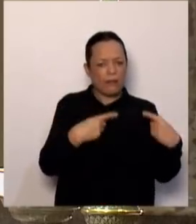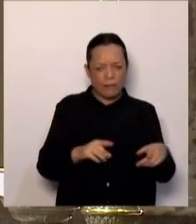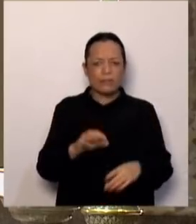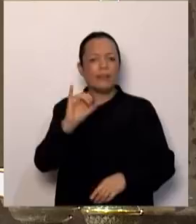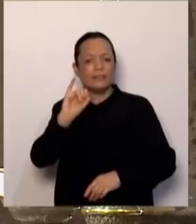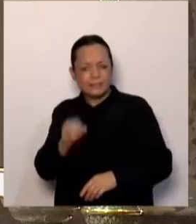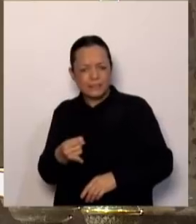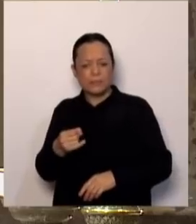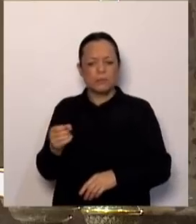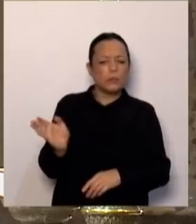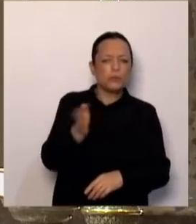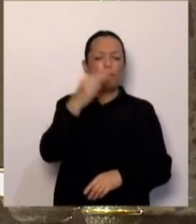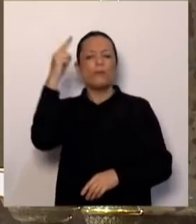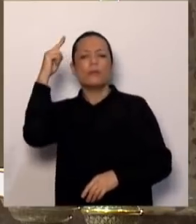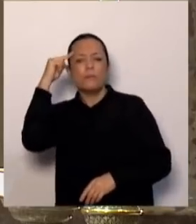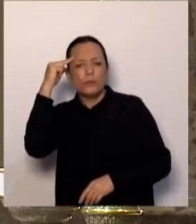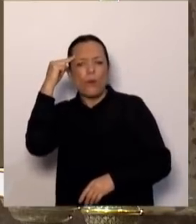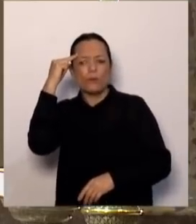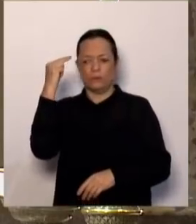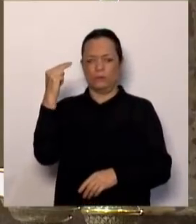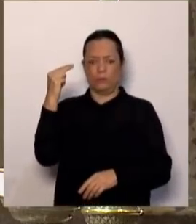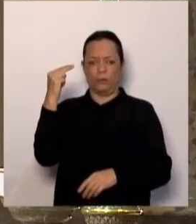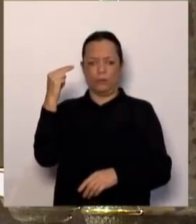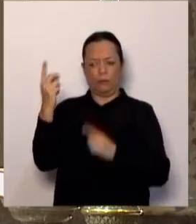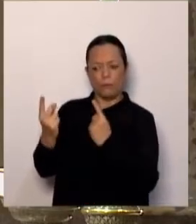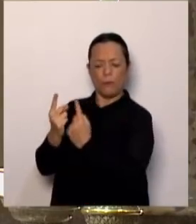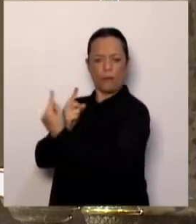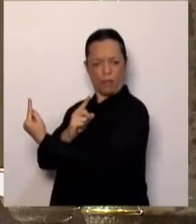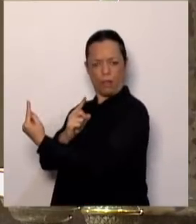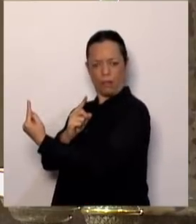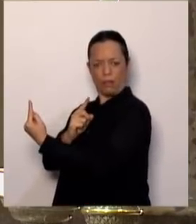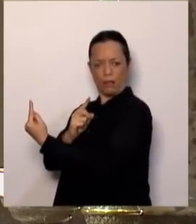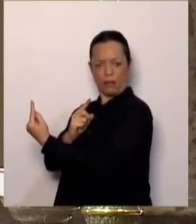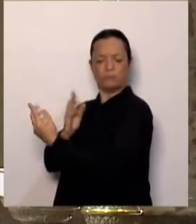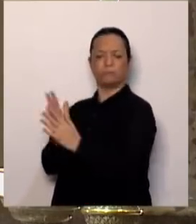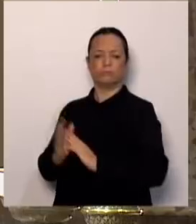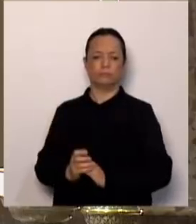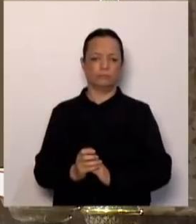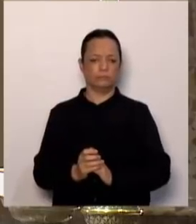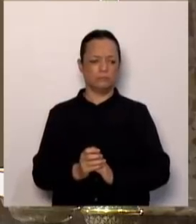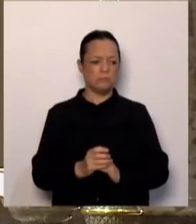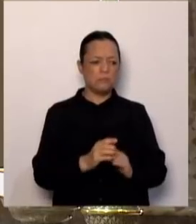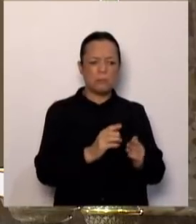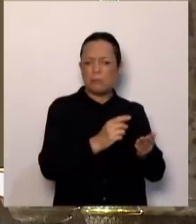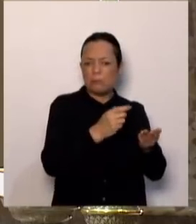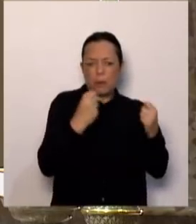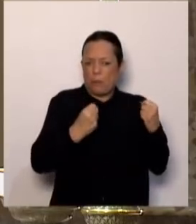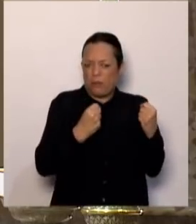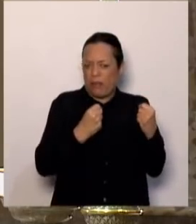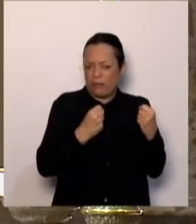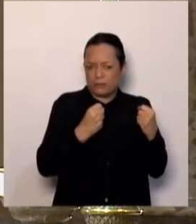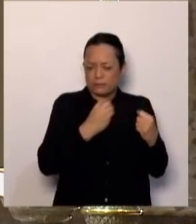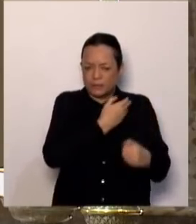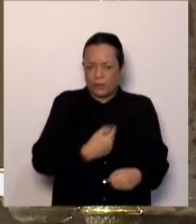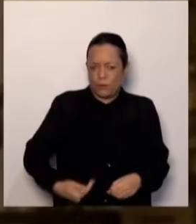respetuosos, incluso ponernos en el lugar del otro. Pero no quite el poder temporal lo que es de Dios y